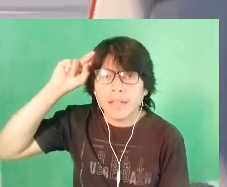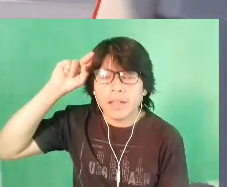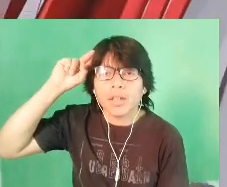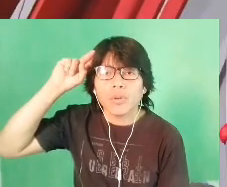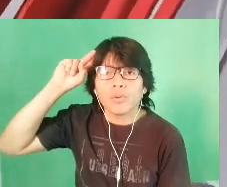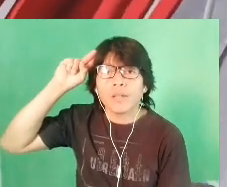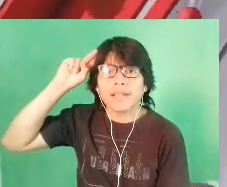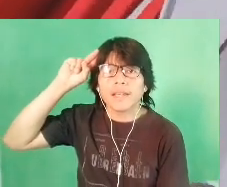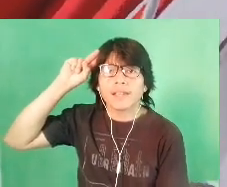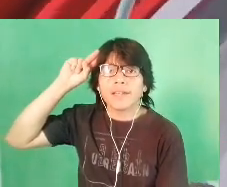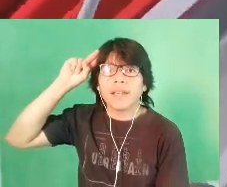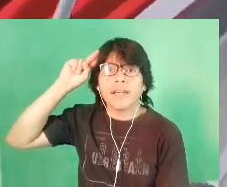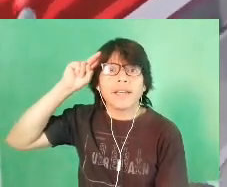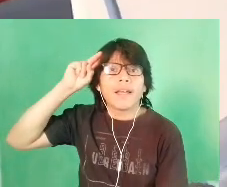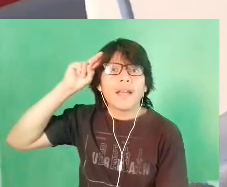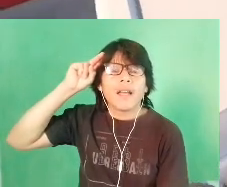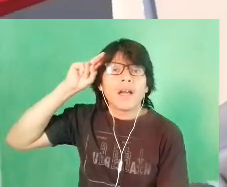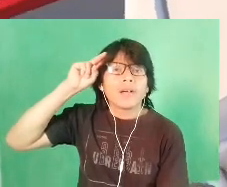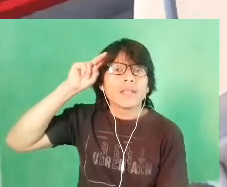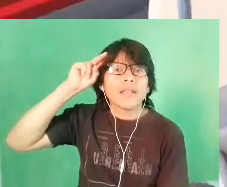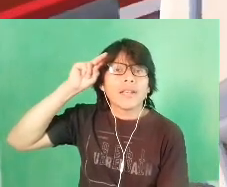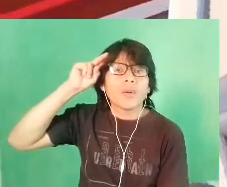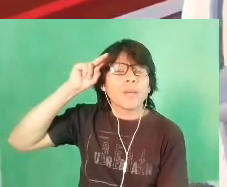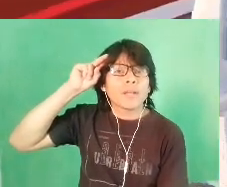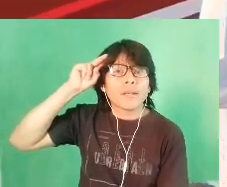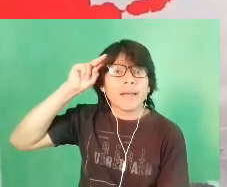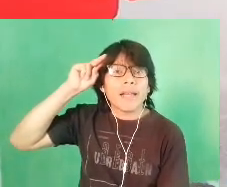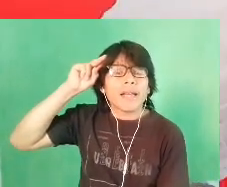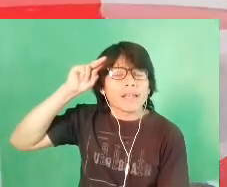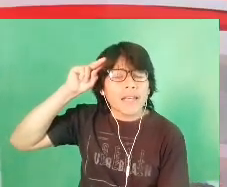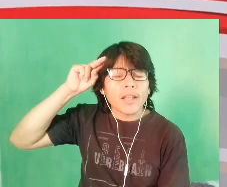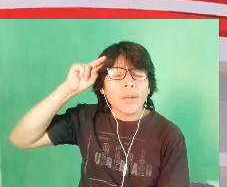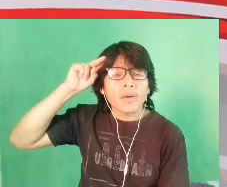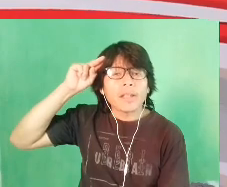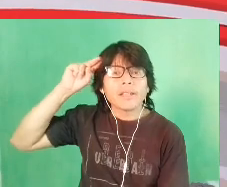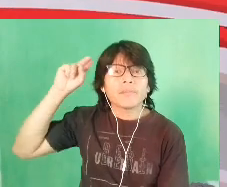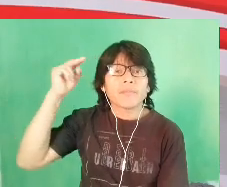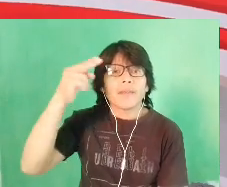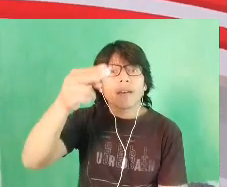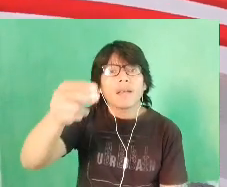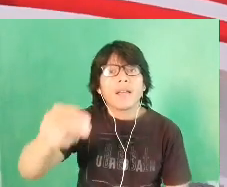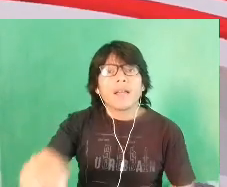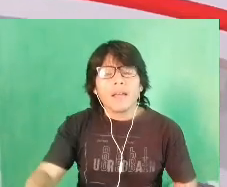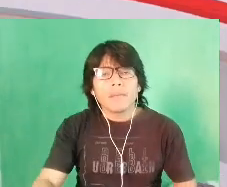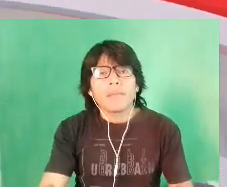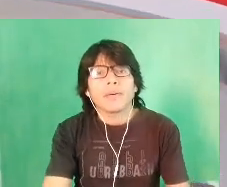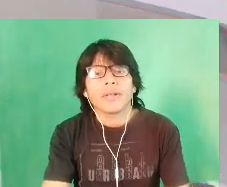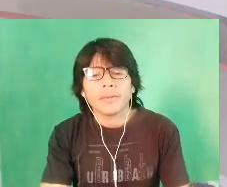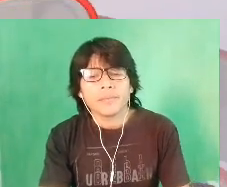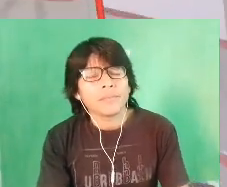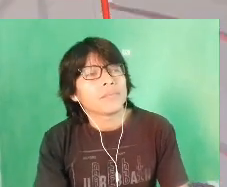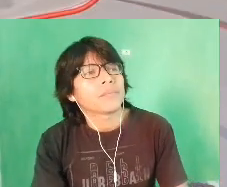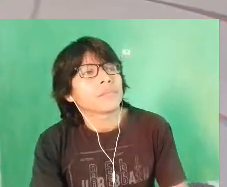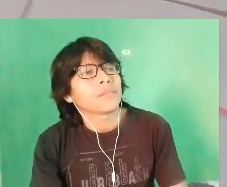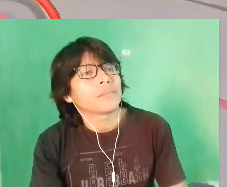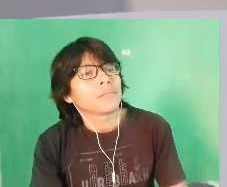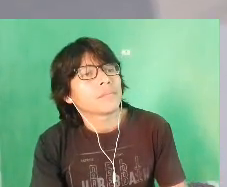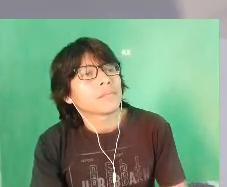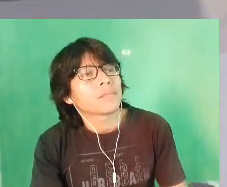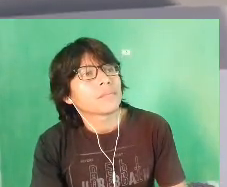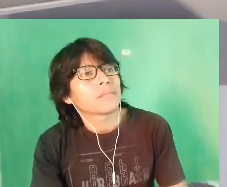próxima. Que sigan teniendo un excelente ombligo de semana, excelente miércoles. Bye, bye.